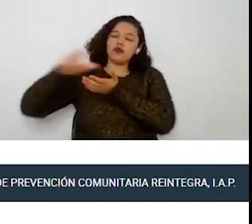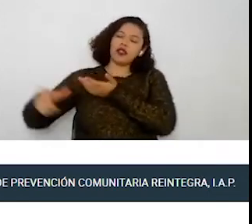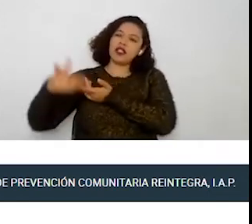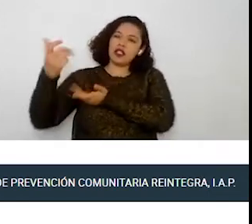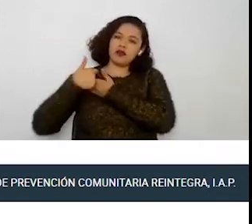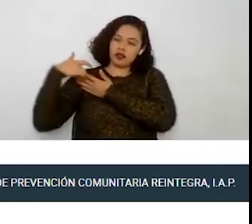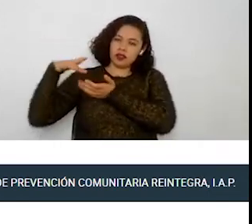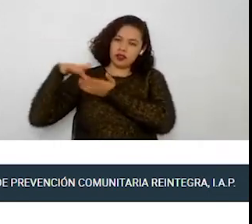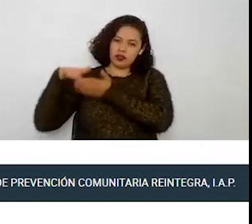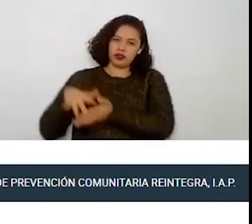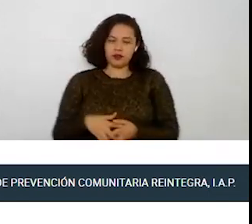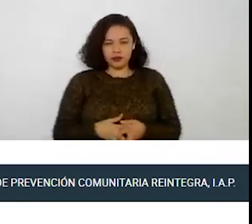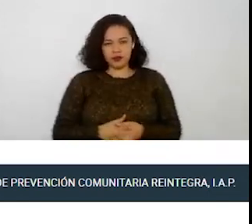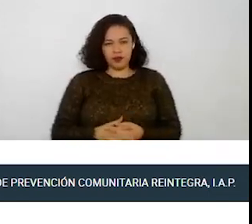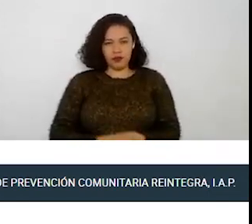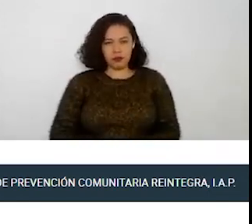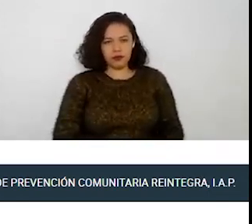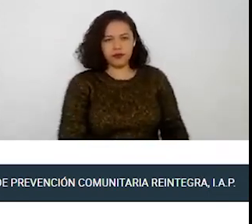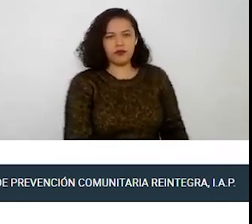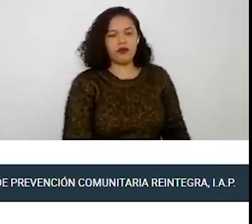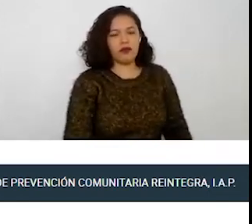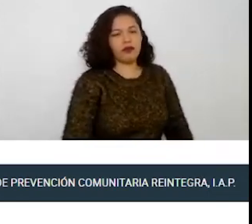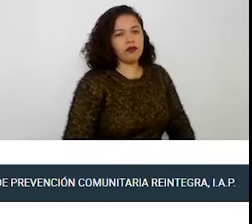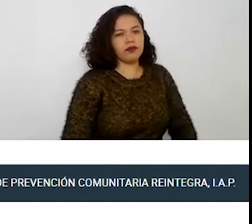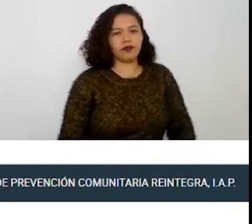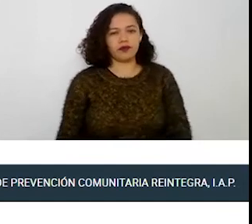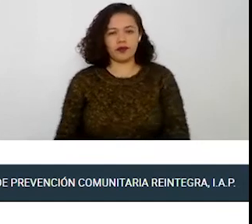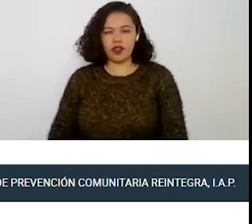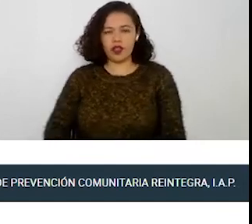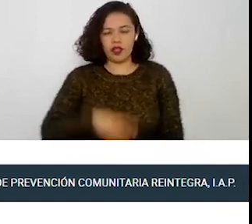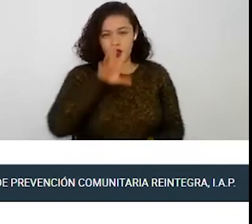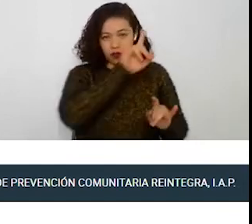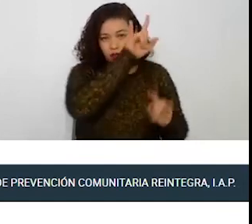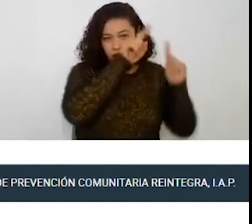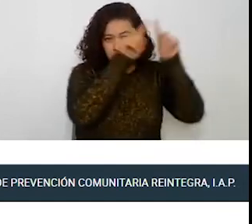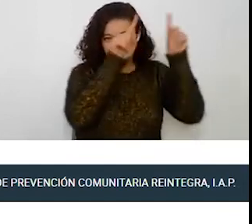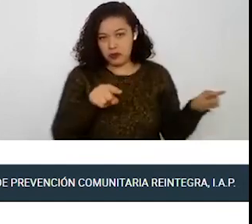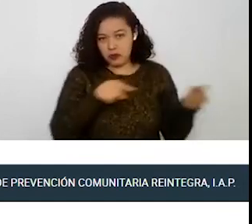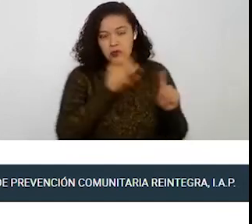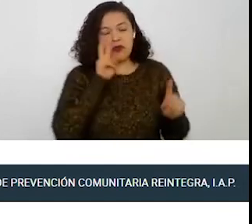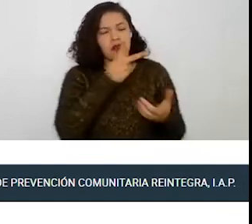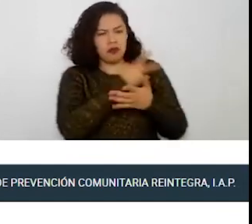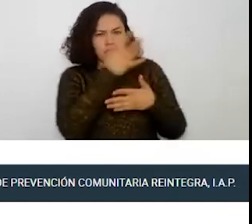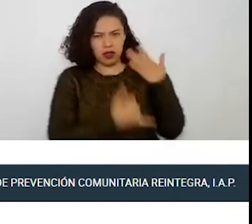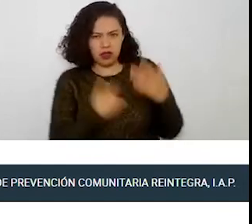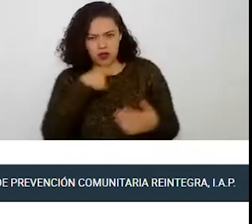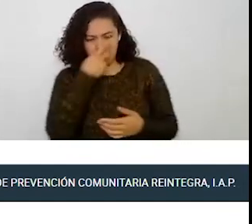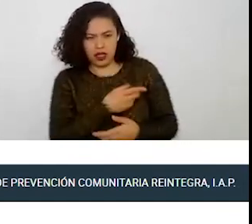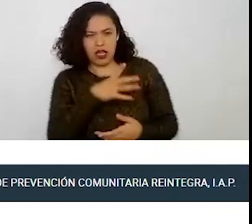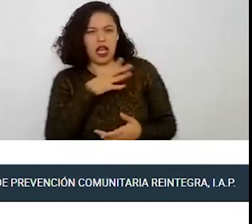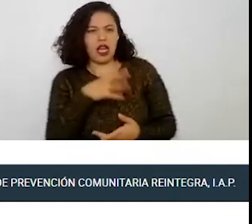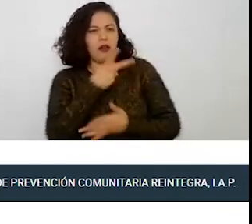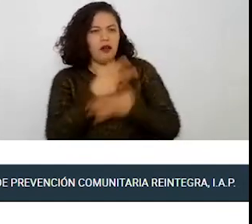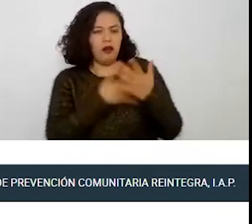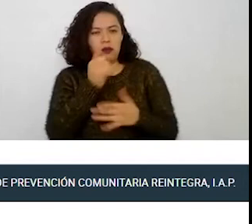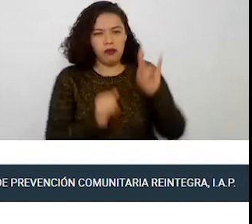ahora que se va a tratar vamos este cuadrito Aquí vemos que es nuestro proyecto así como les comentaba tenemos todos los proyectos